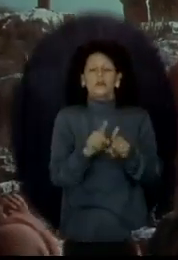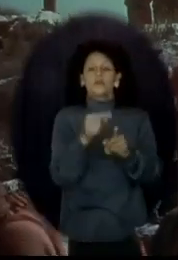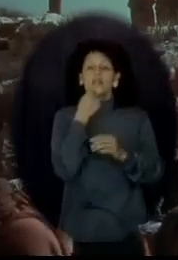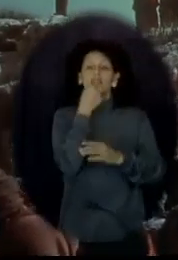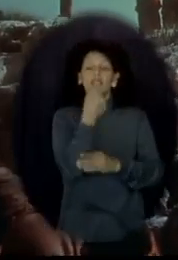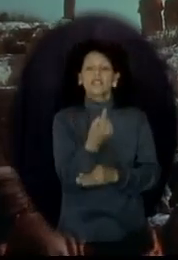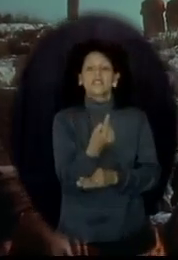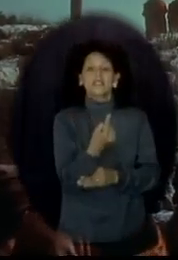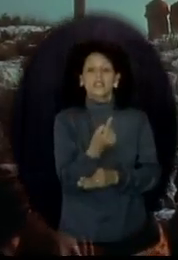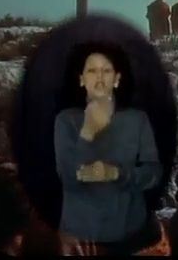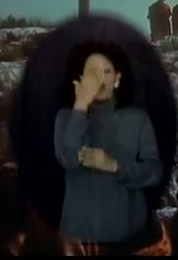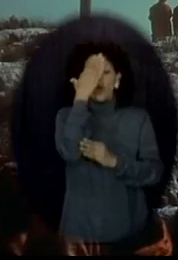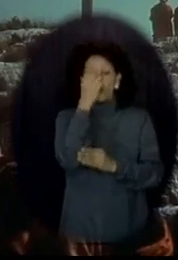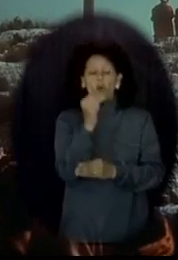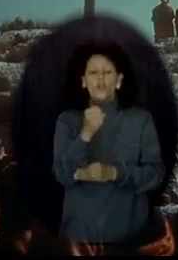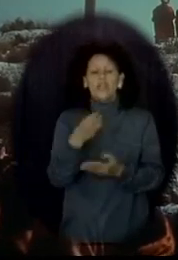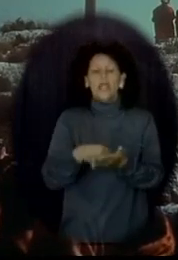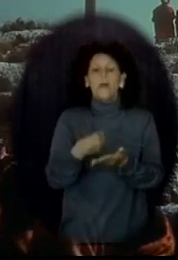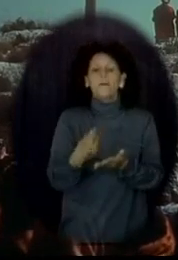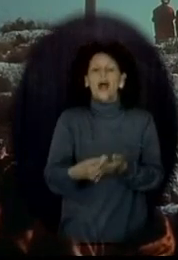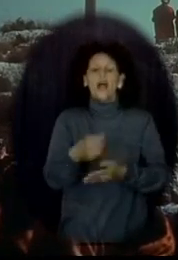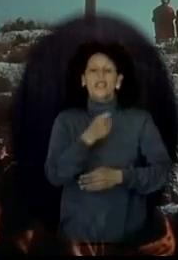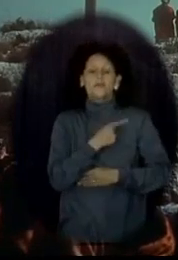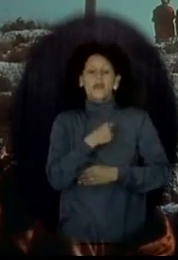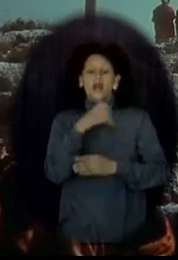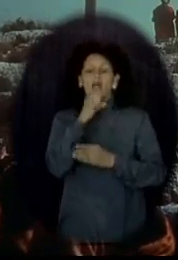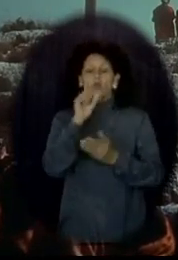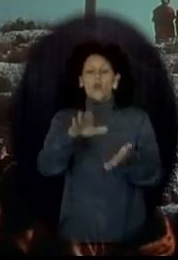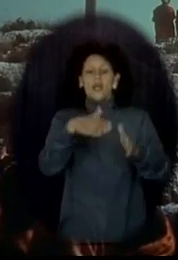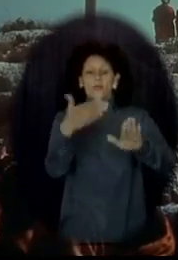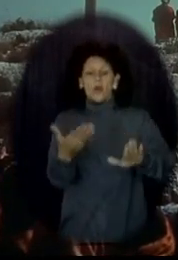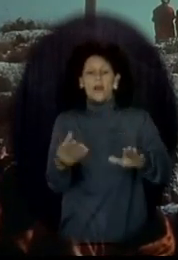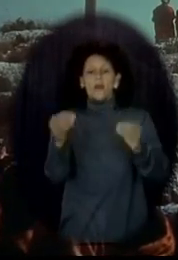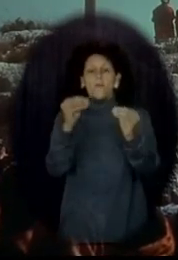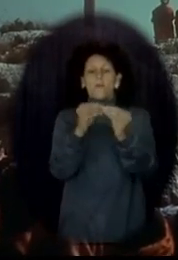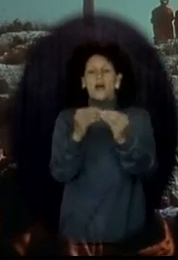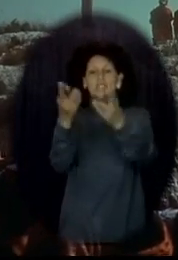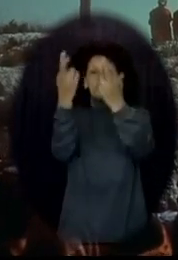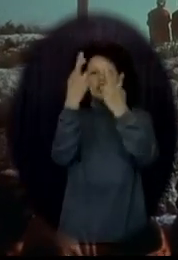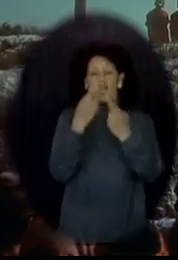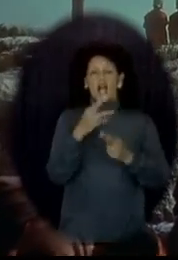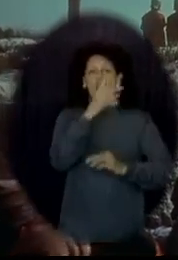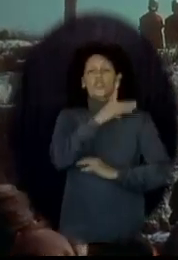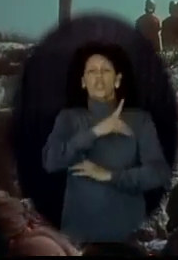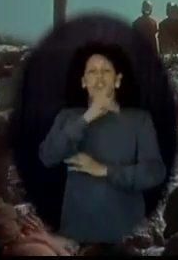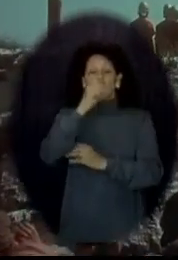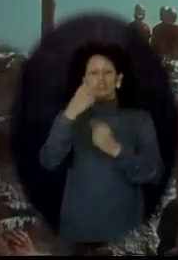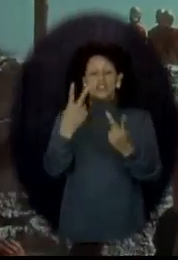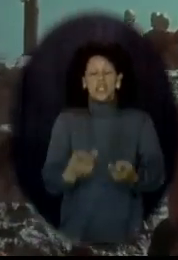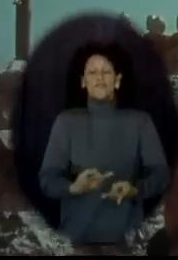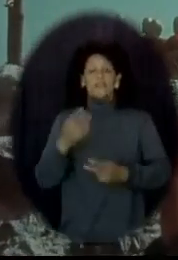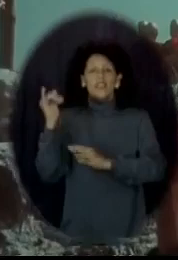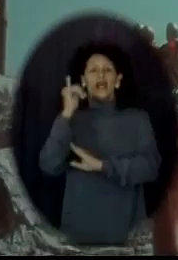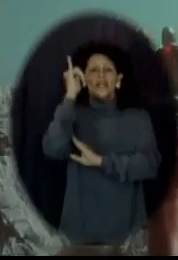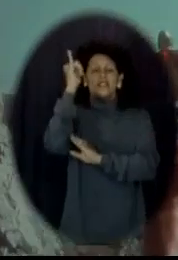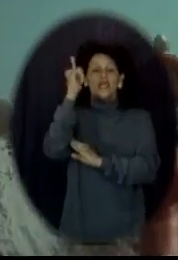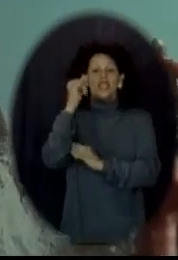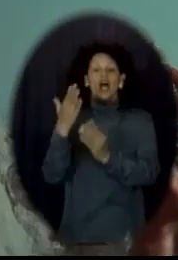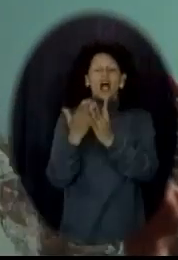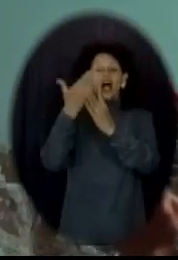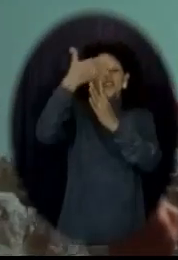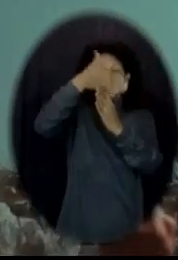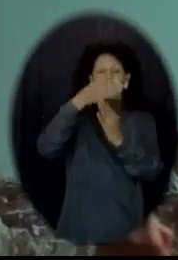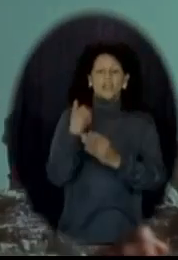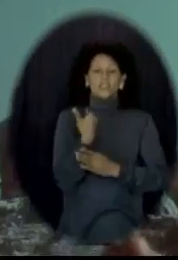dice: porque el precio del pecado es la muerte, el regalo de Dios es la vida eterna a